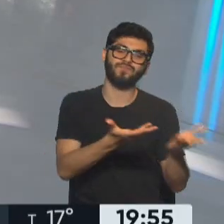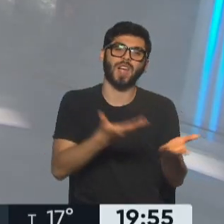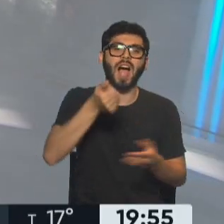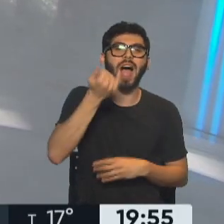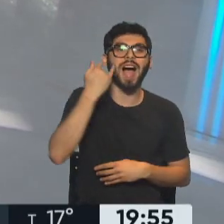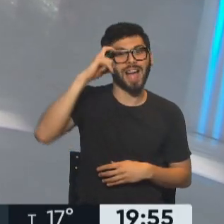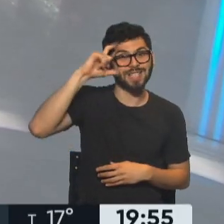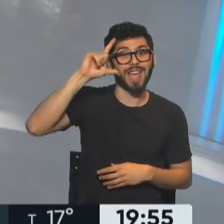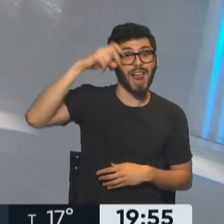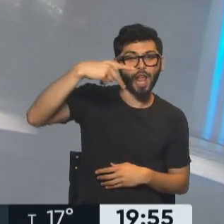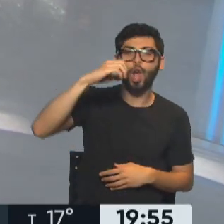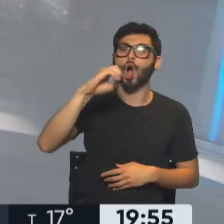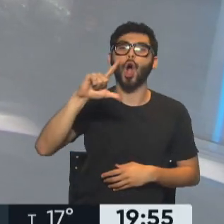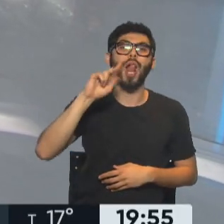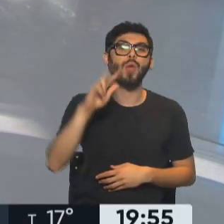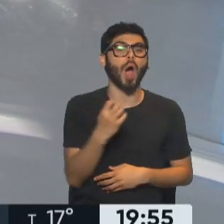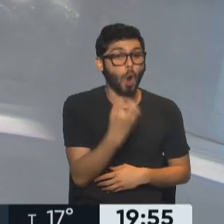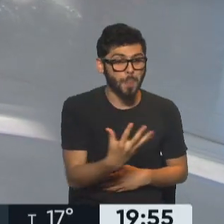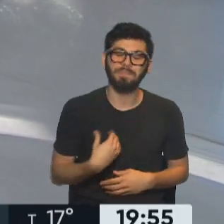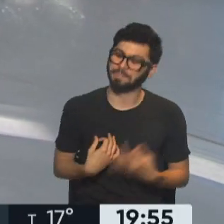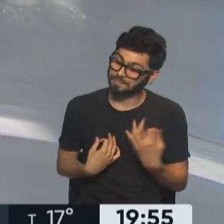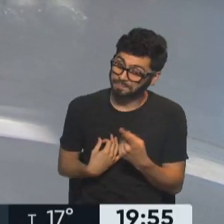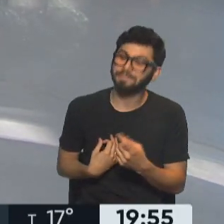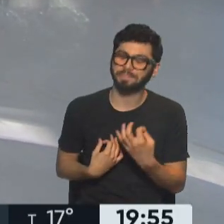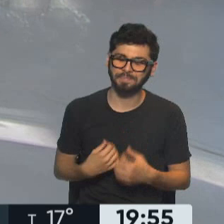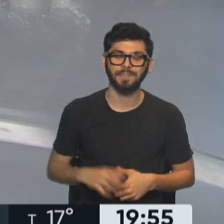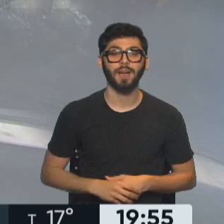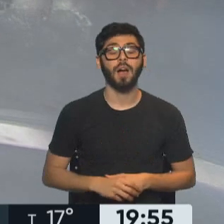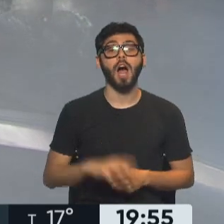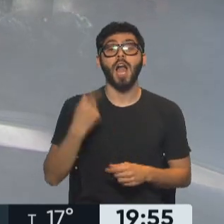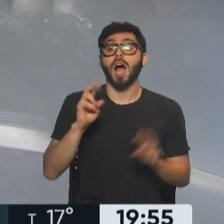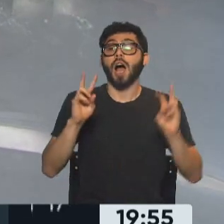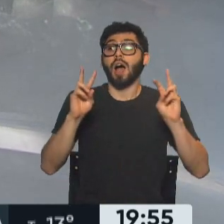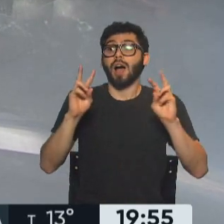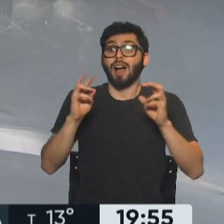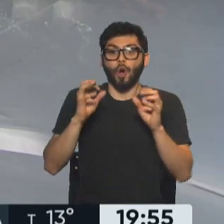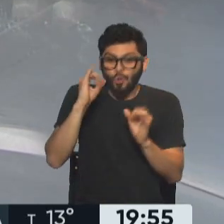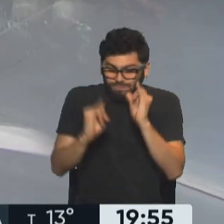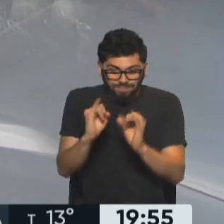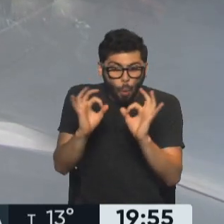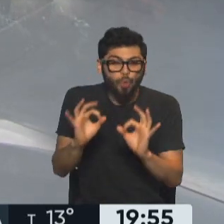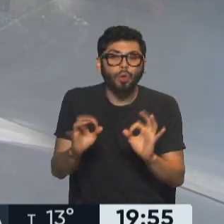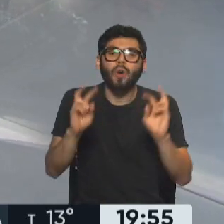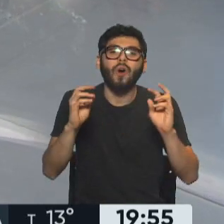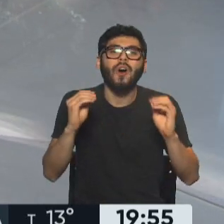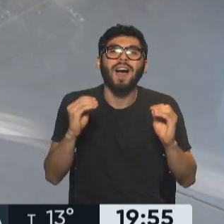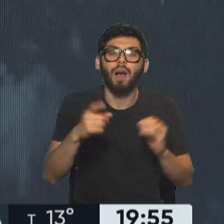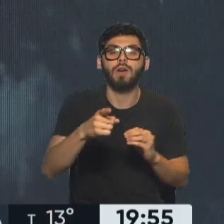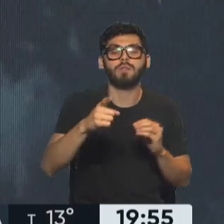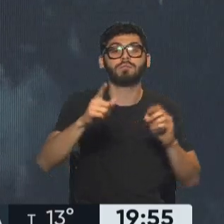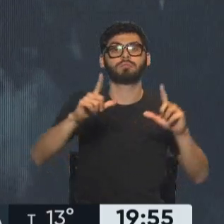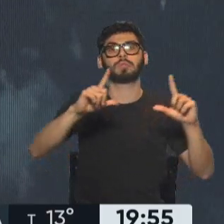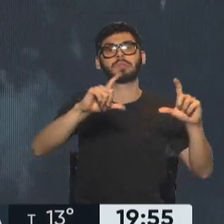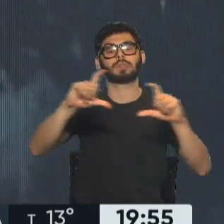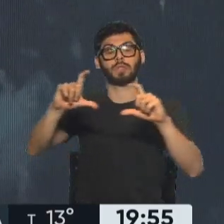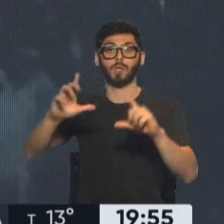¿Cómo estás? A propósito de este tema que comienzo hablando en esta apertura del segmento, tiene que ver con esto de imágenes que impactan y que